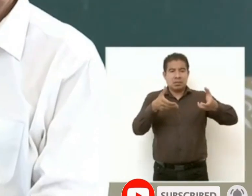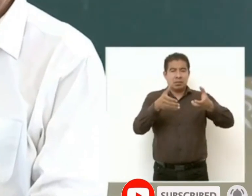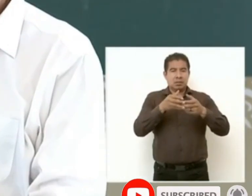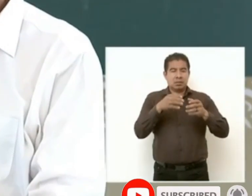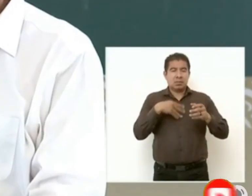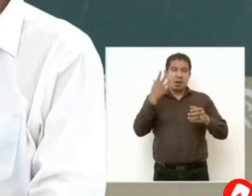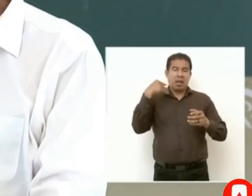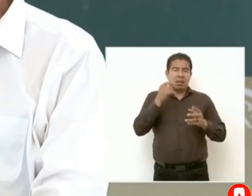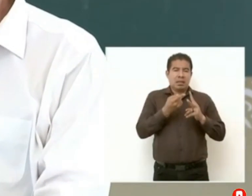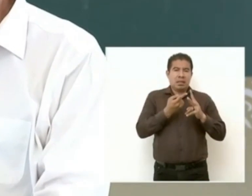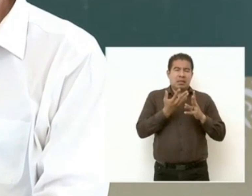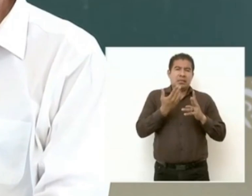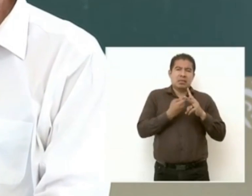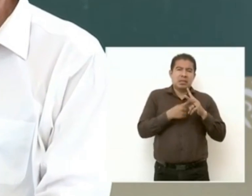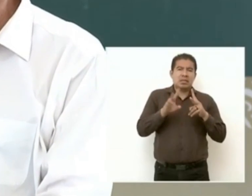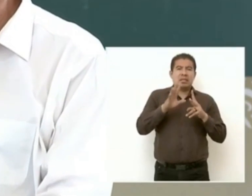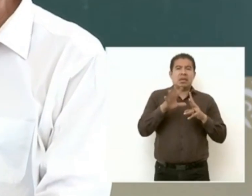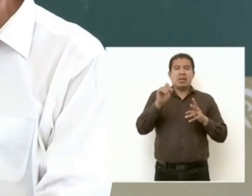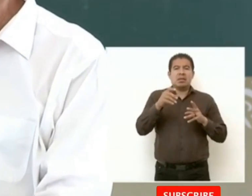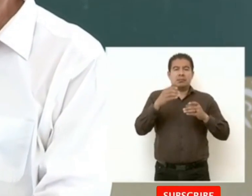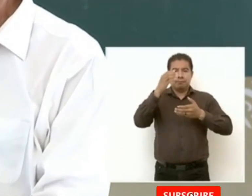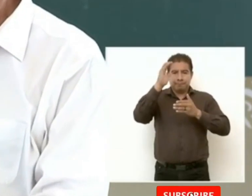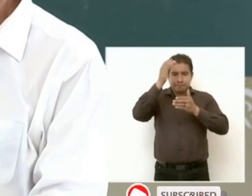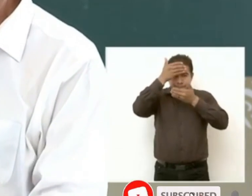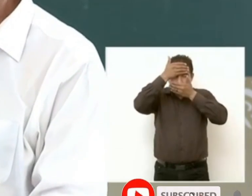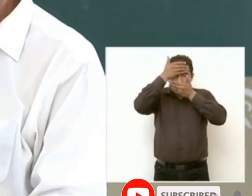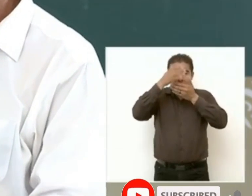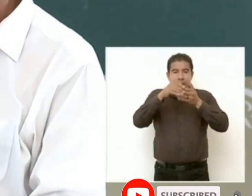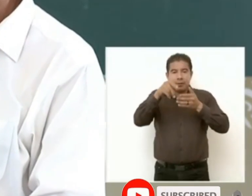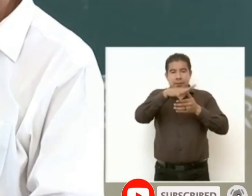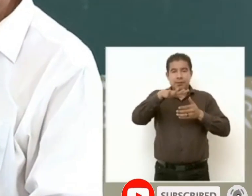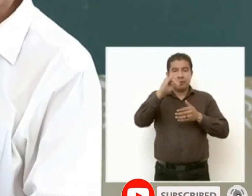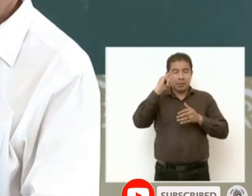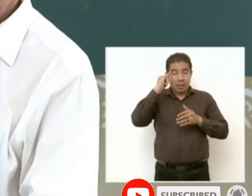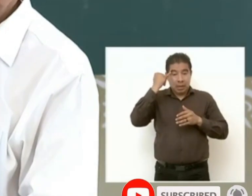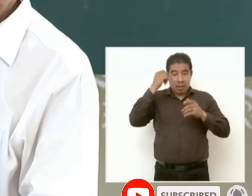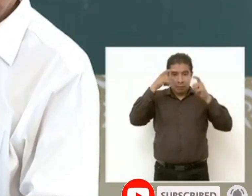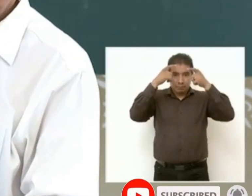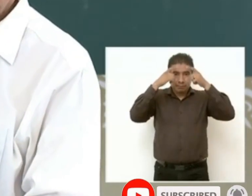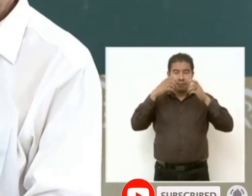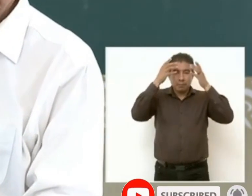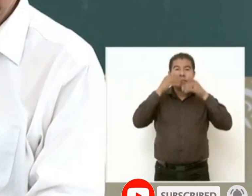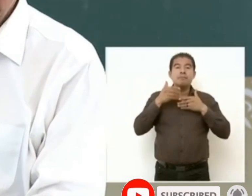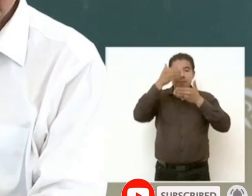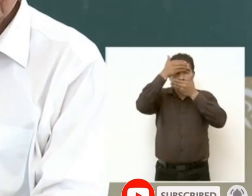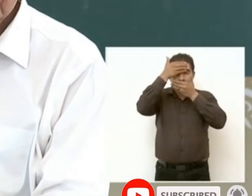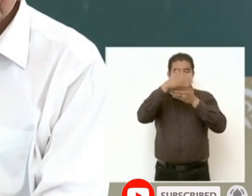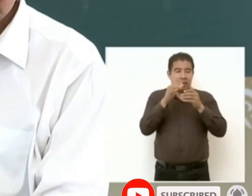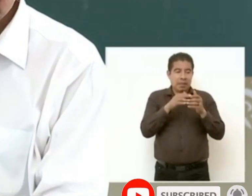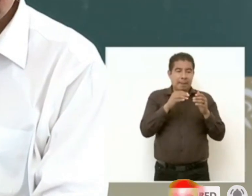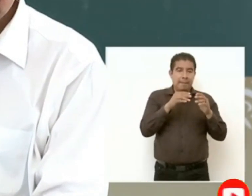levantamiento zapatista de Palenque a la frontera con Guatemala.